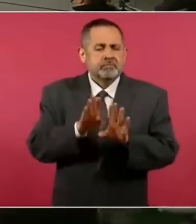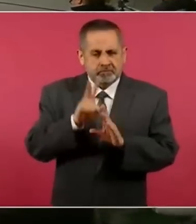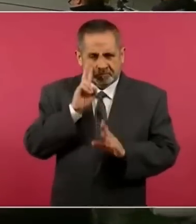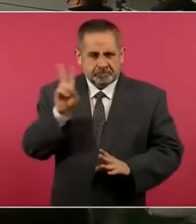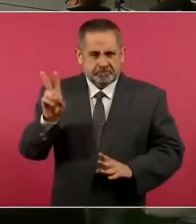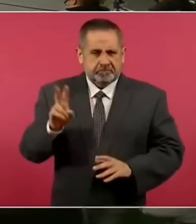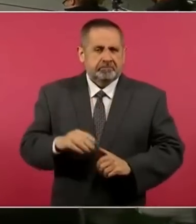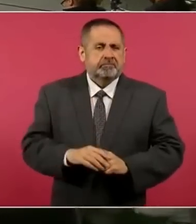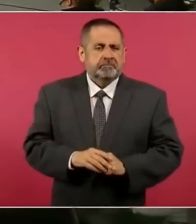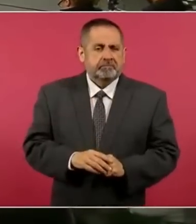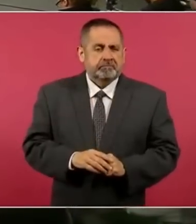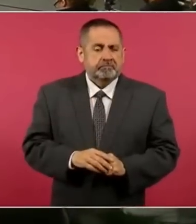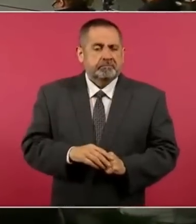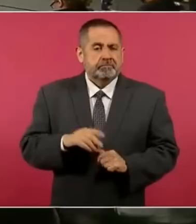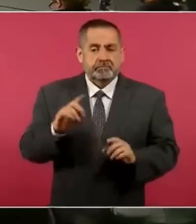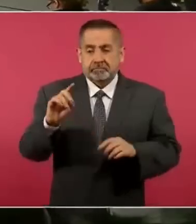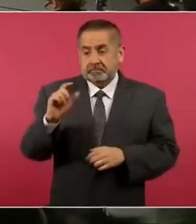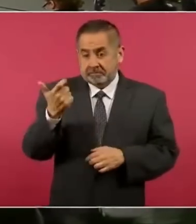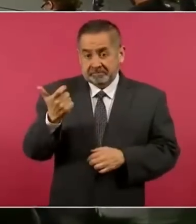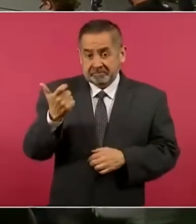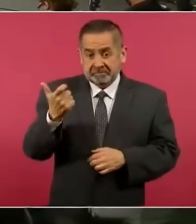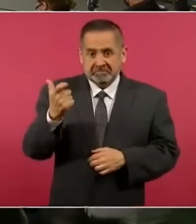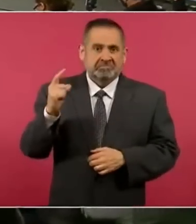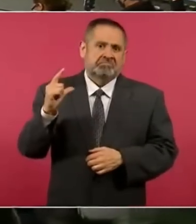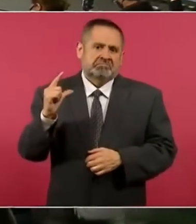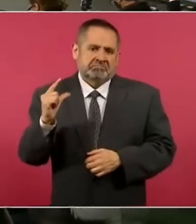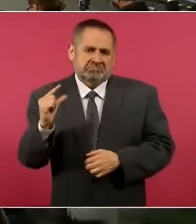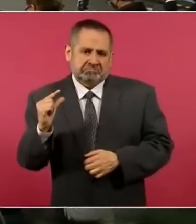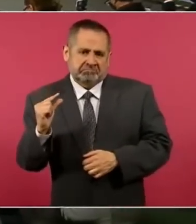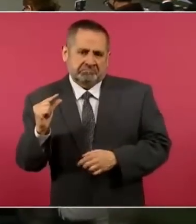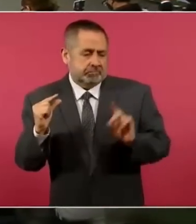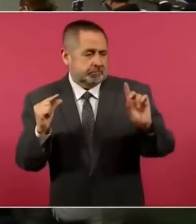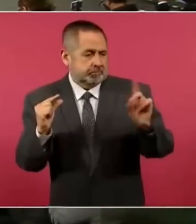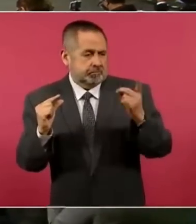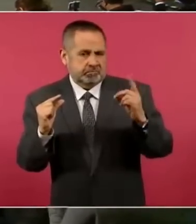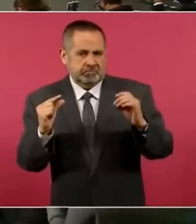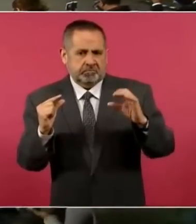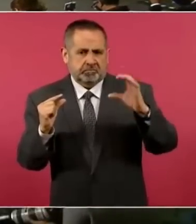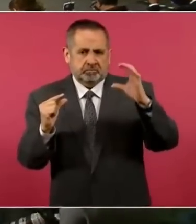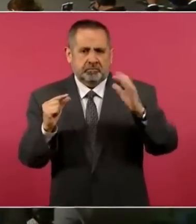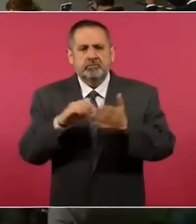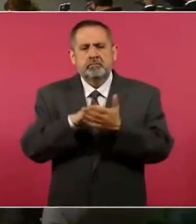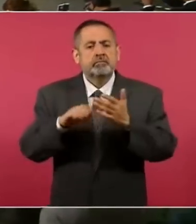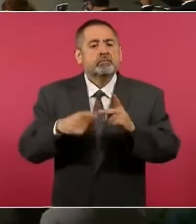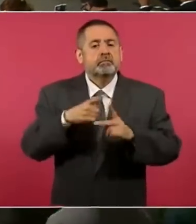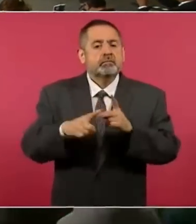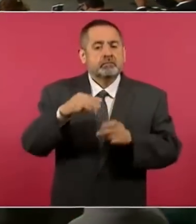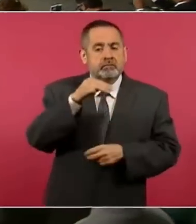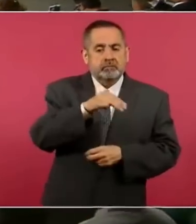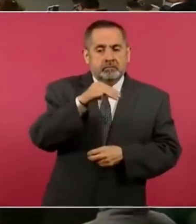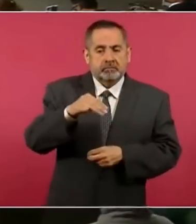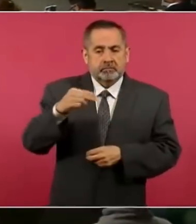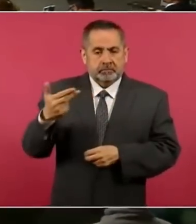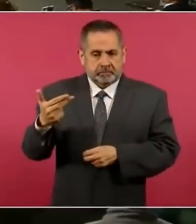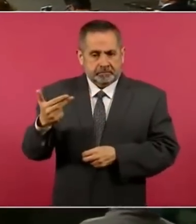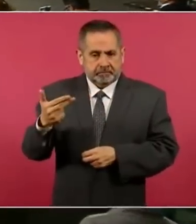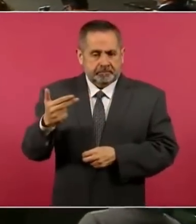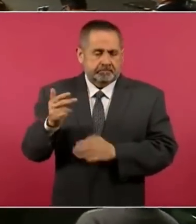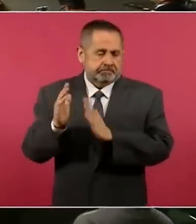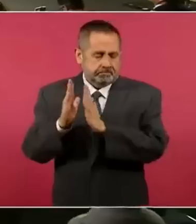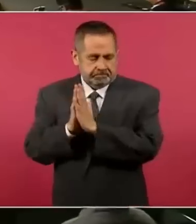esa es la devaluación en el caso del presidente Miguel de la Madrid, del finado